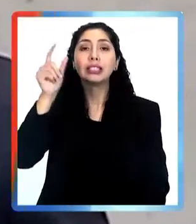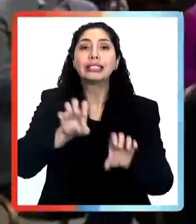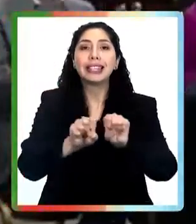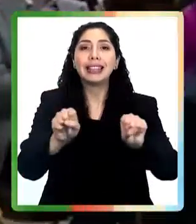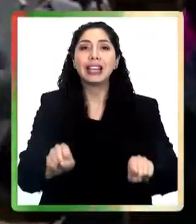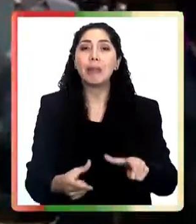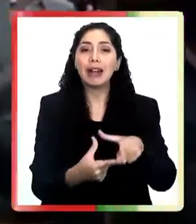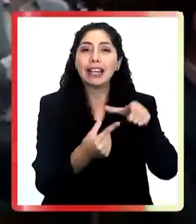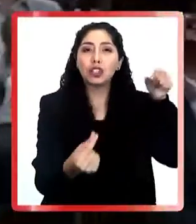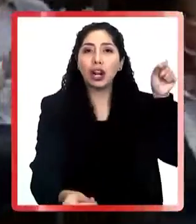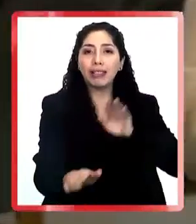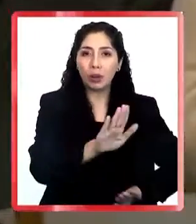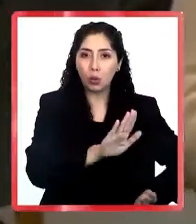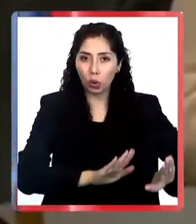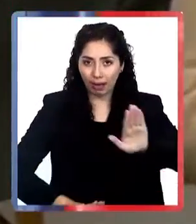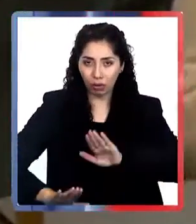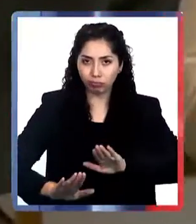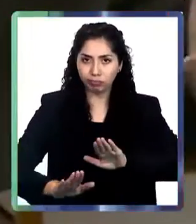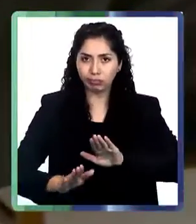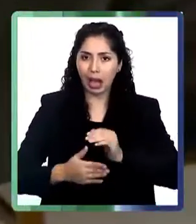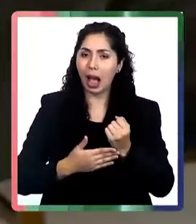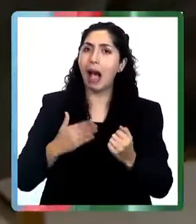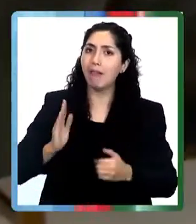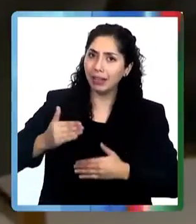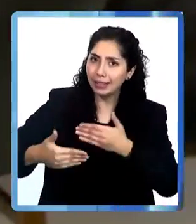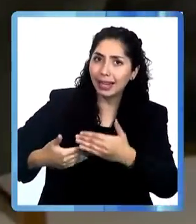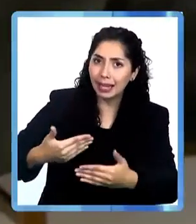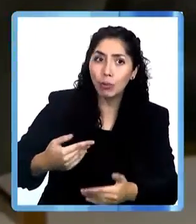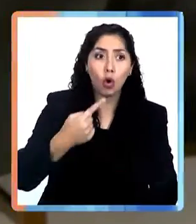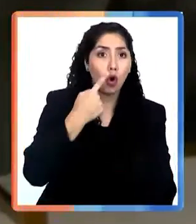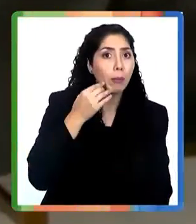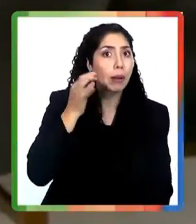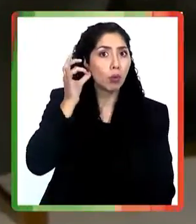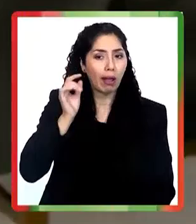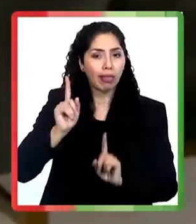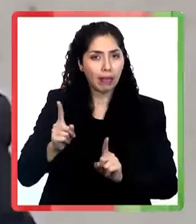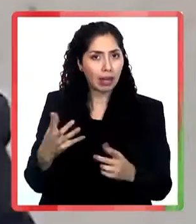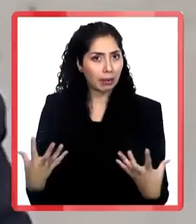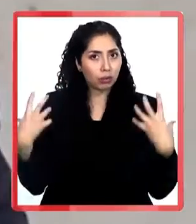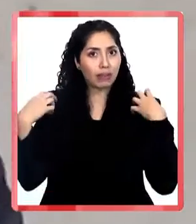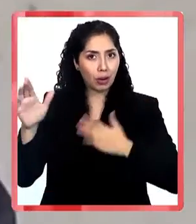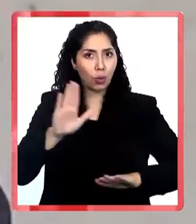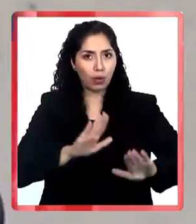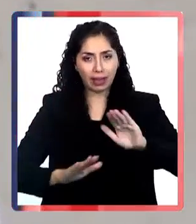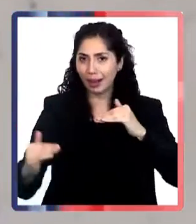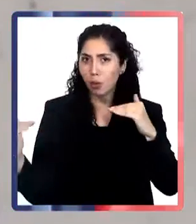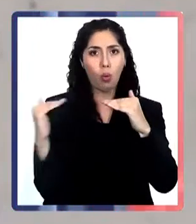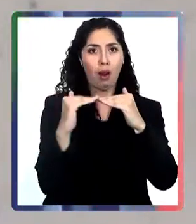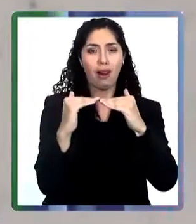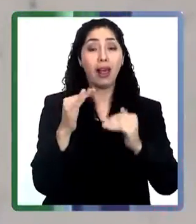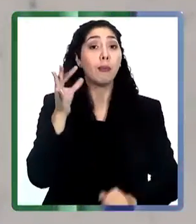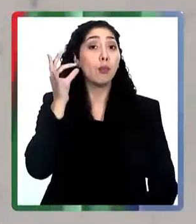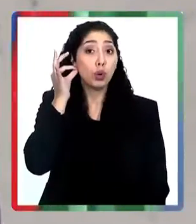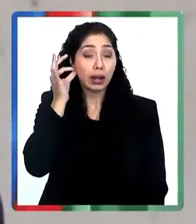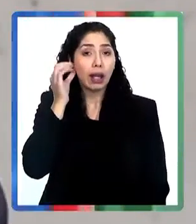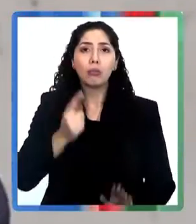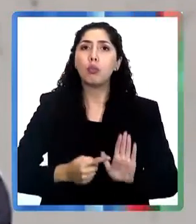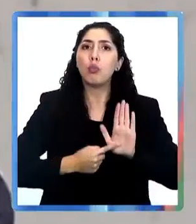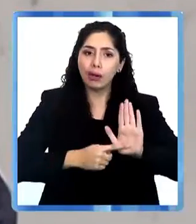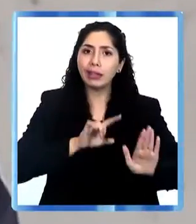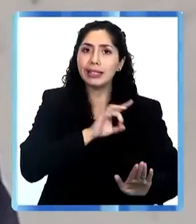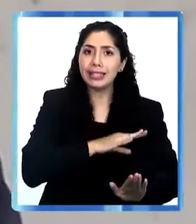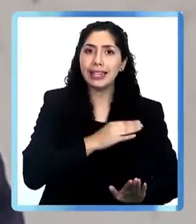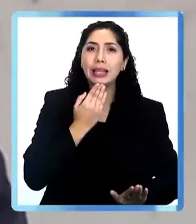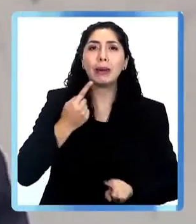cuidados avanzaremos en corresponsabilidad porque las mujeres han demostrado el chile y en el mundo que